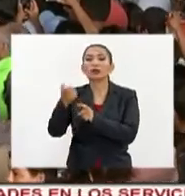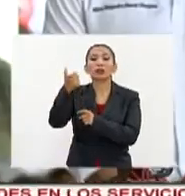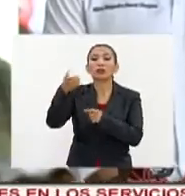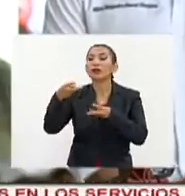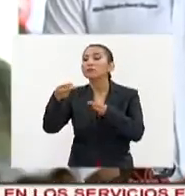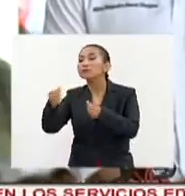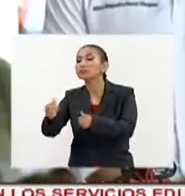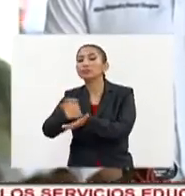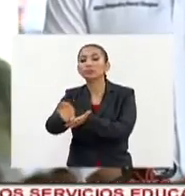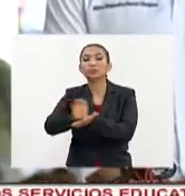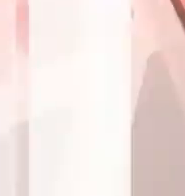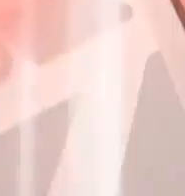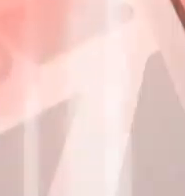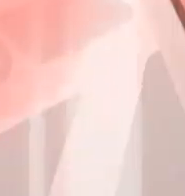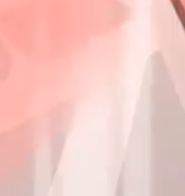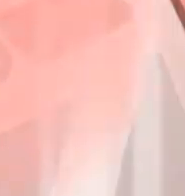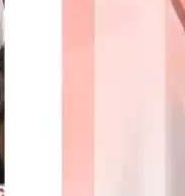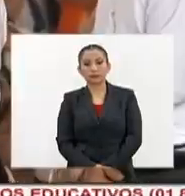los recursos.